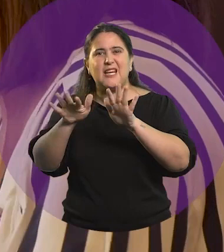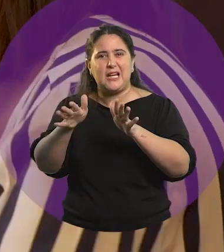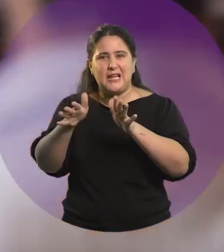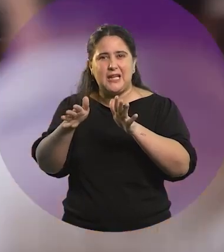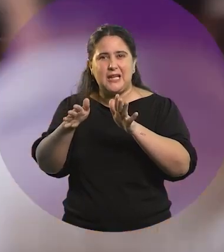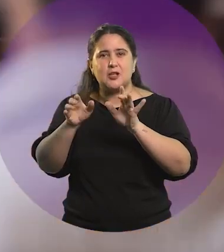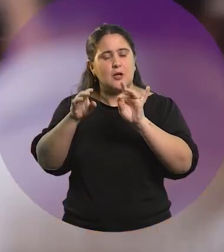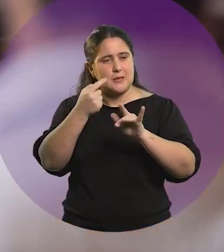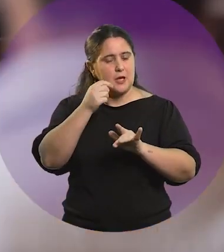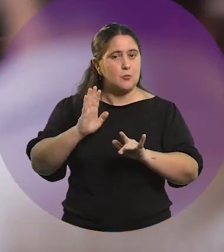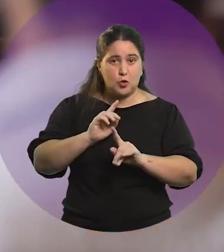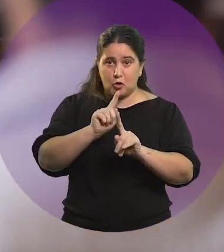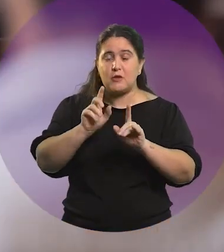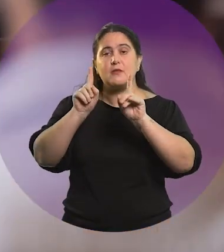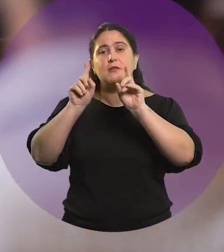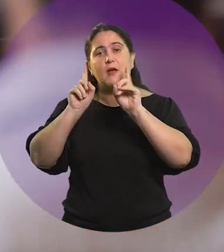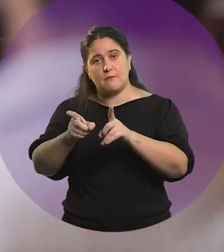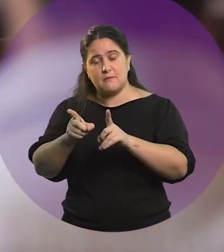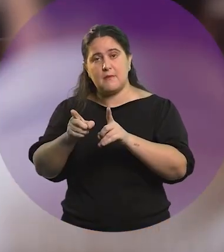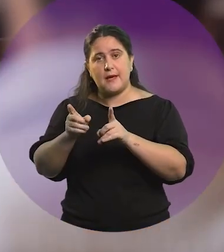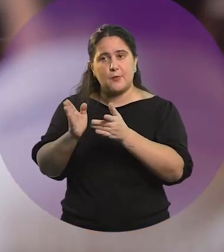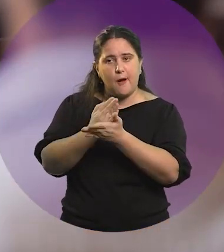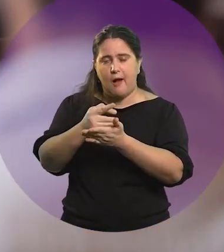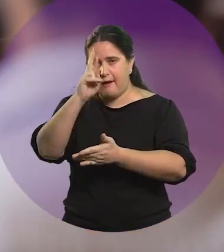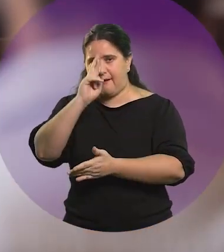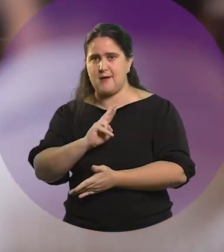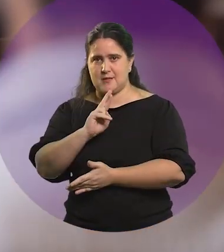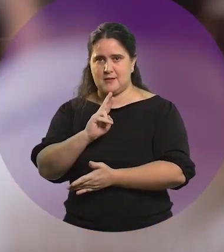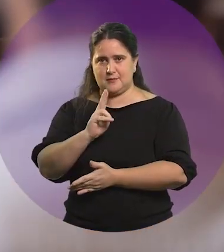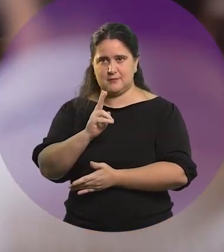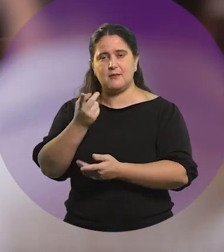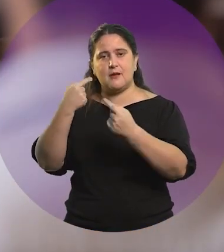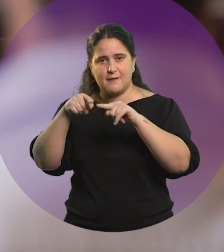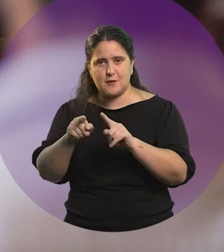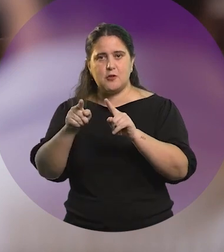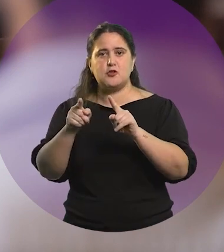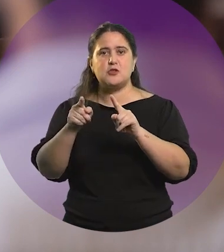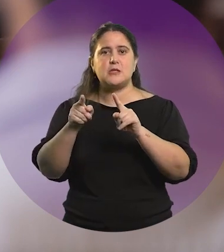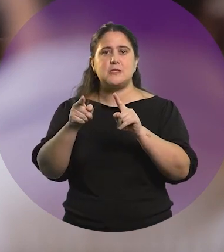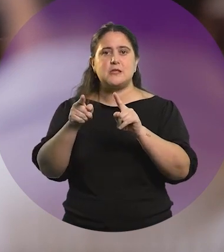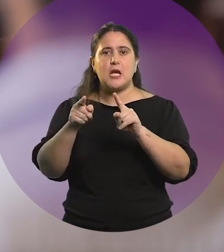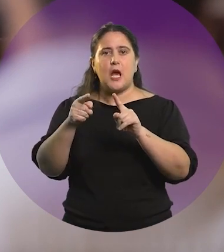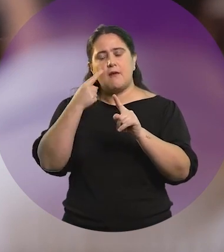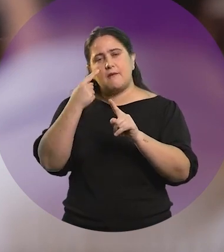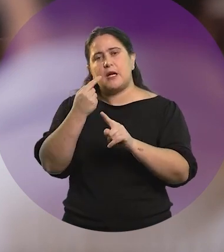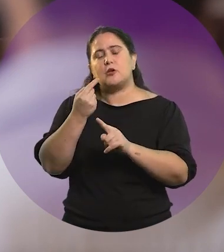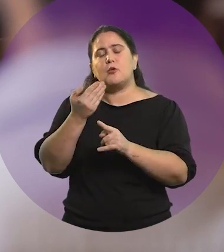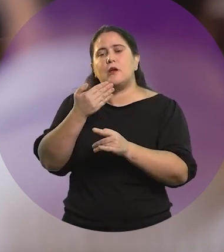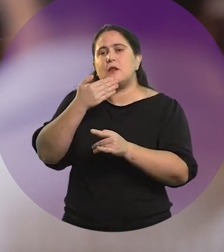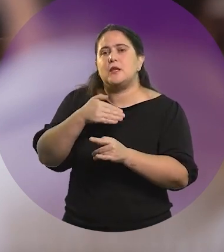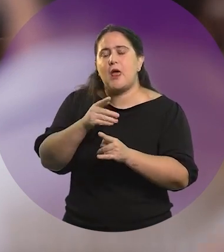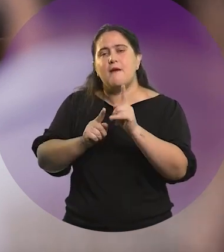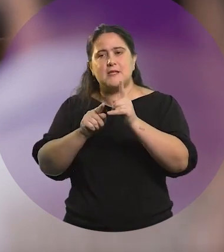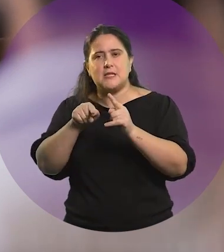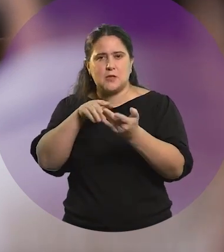comportamientos sesgados, además de en términos de género, en términos raciales. Entonces, ¿cómo entender que muchas